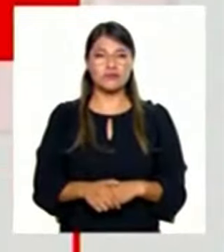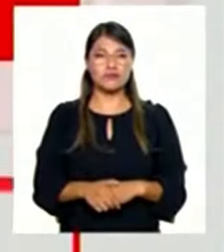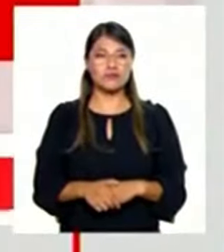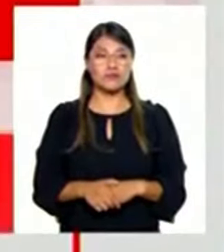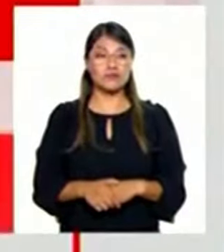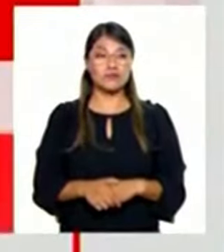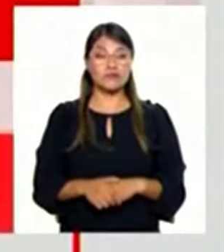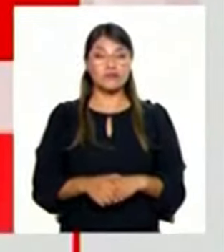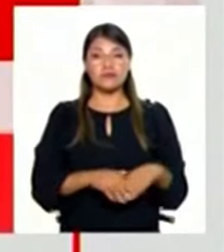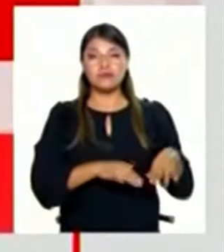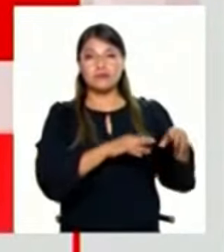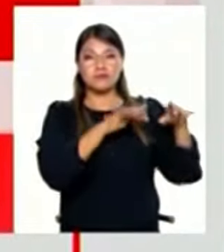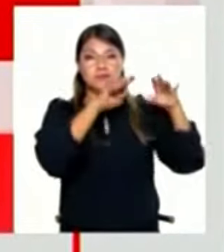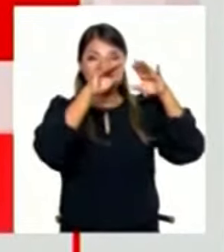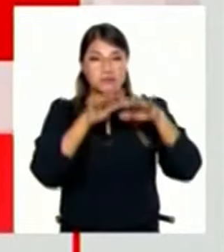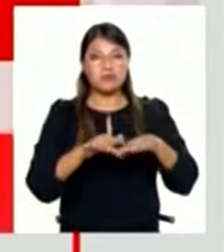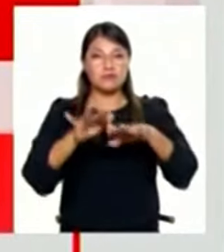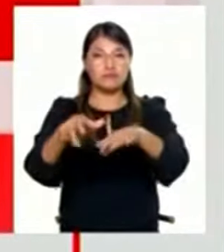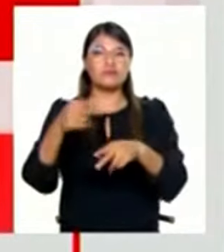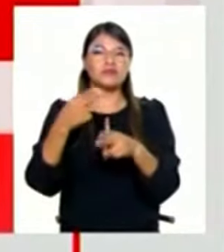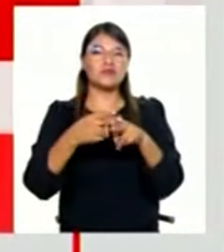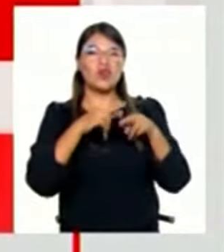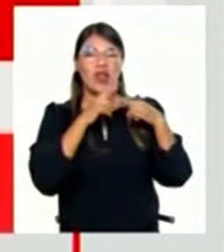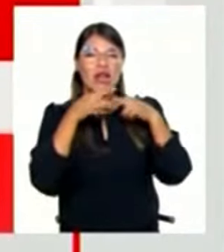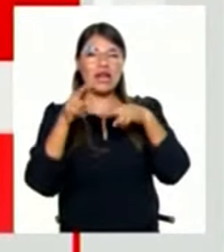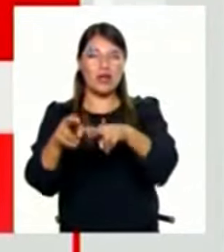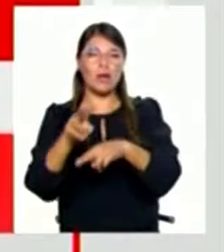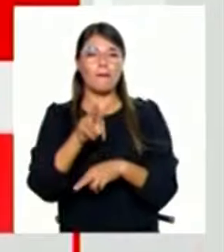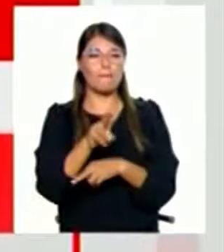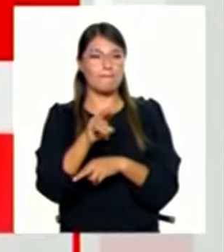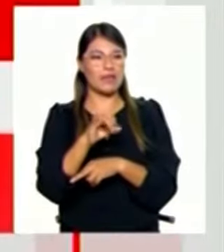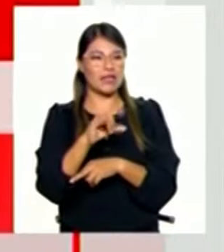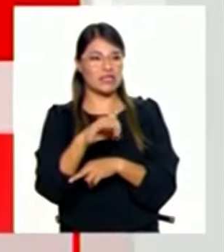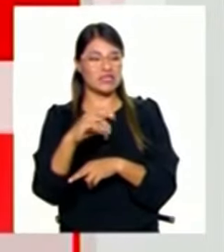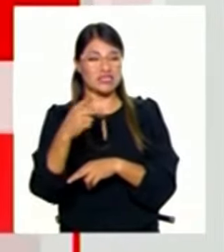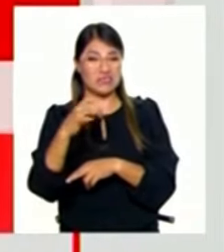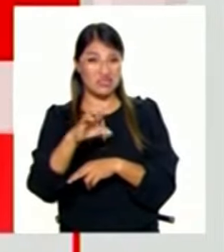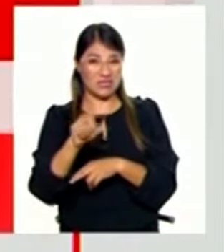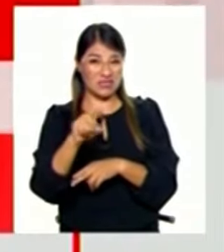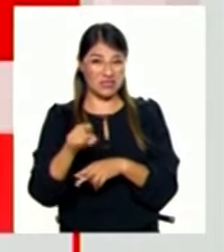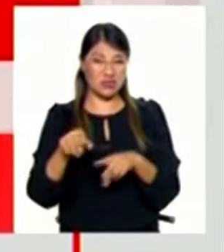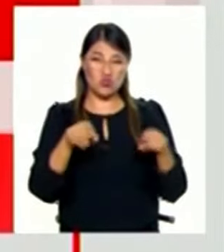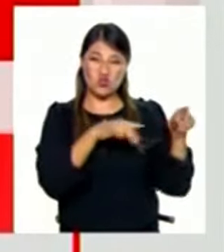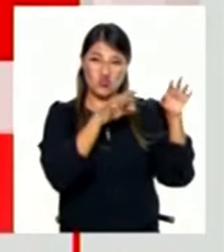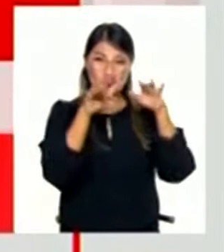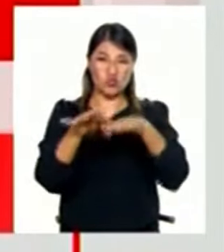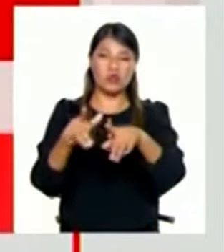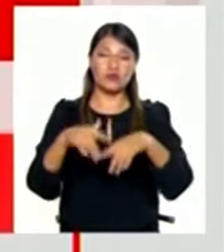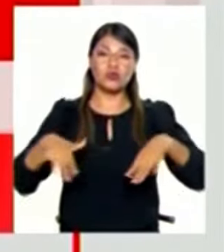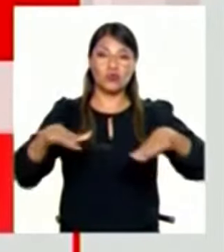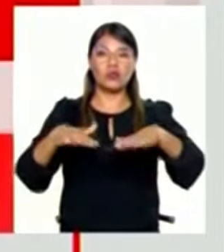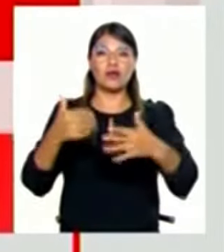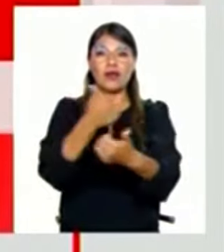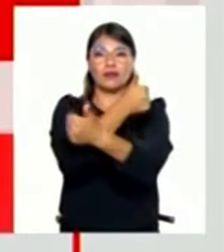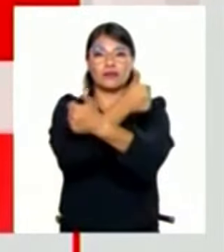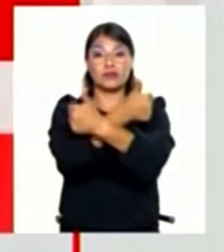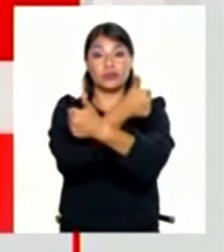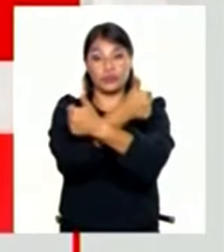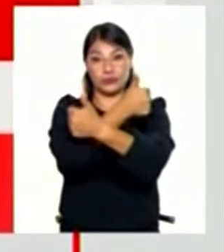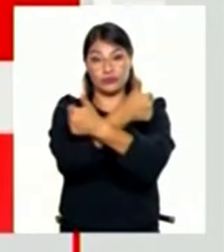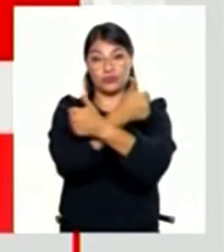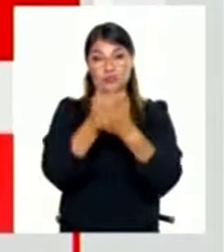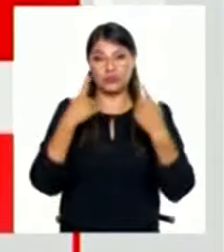El incremento del caudal del río Vinchos a causa de las fuertes precipitaciones pluviales en la región Ayacucho